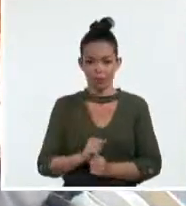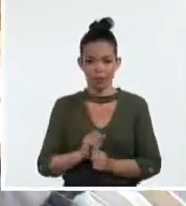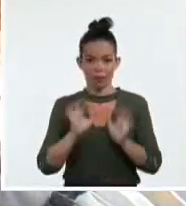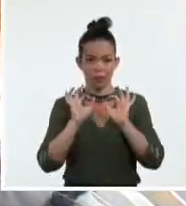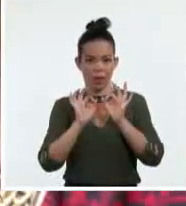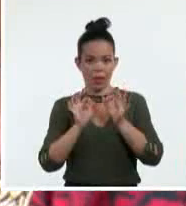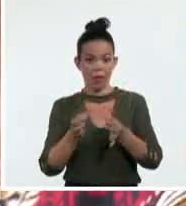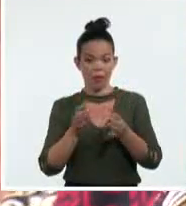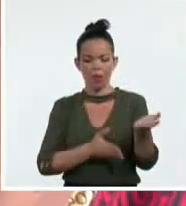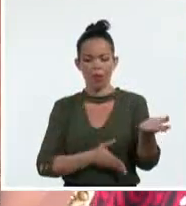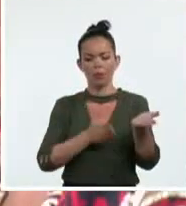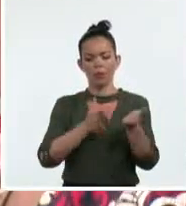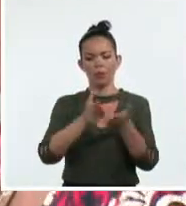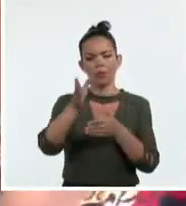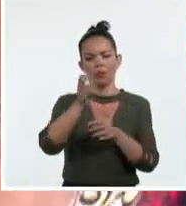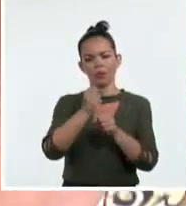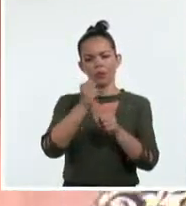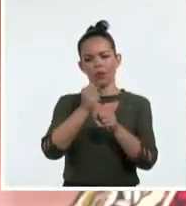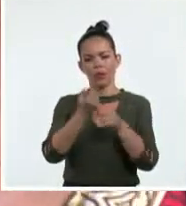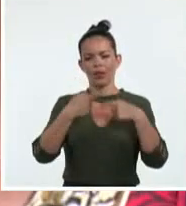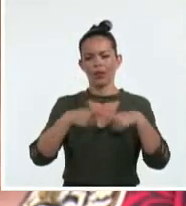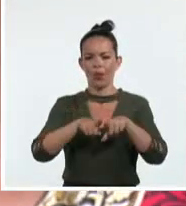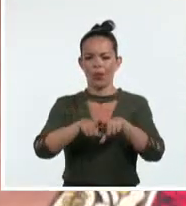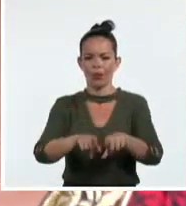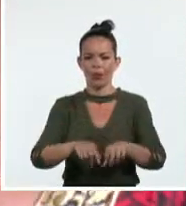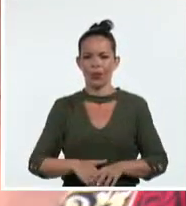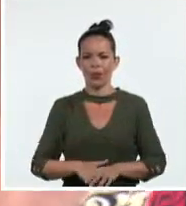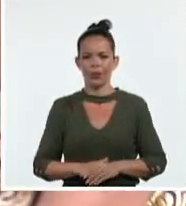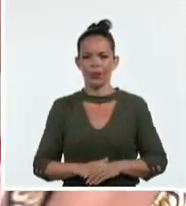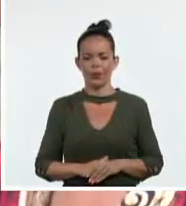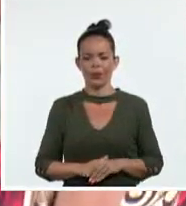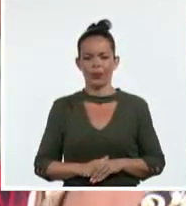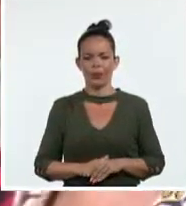compositores cienfuegueros y el de la trova cubana.